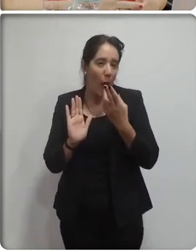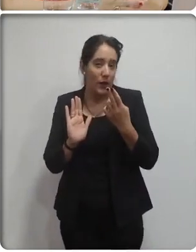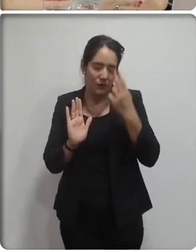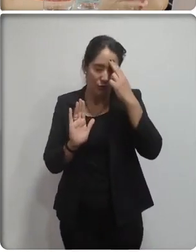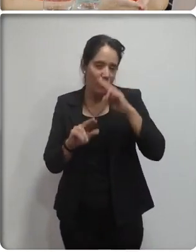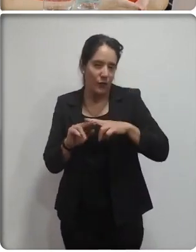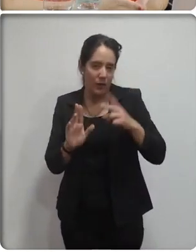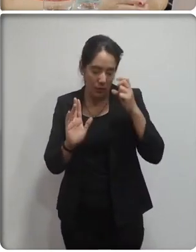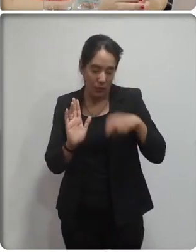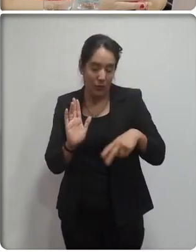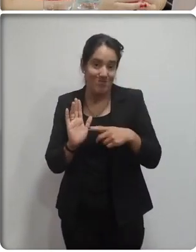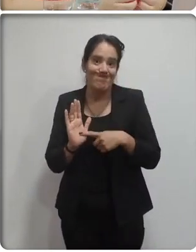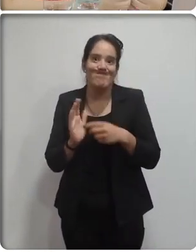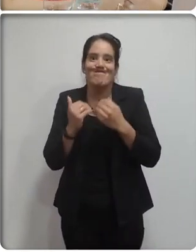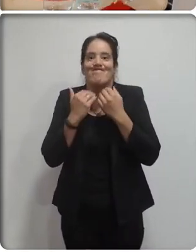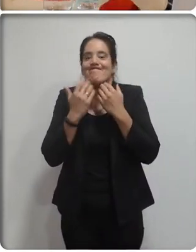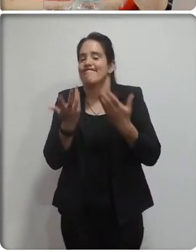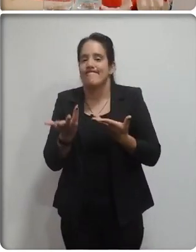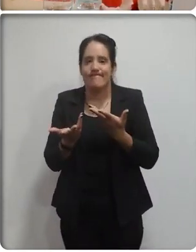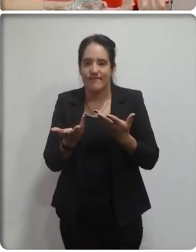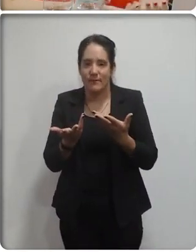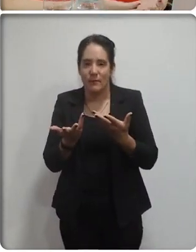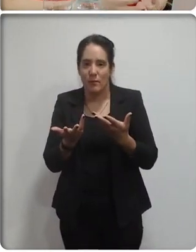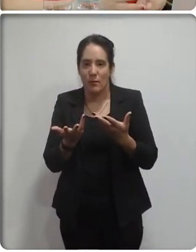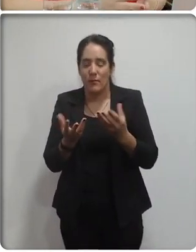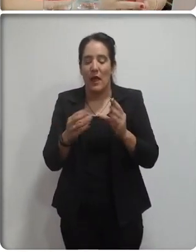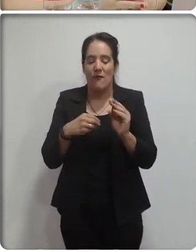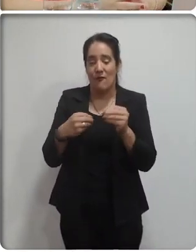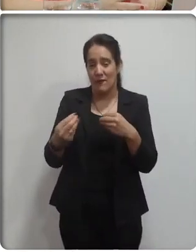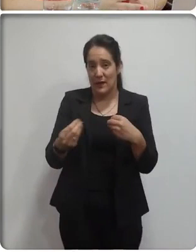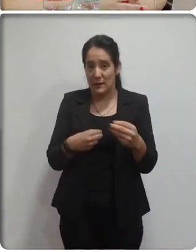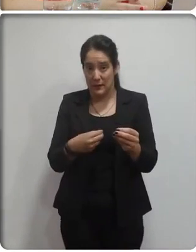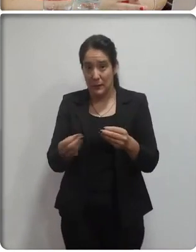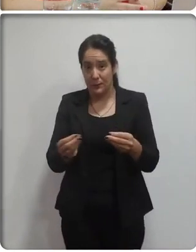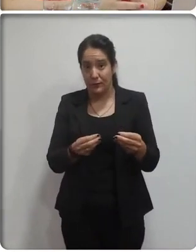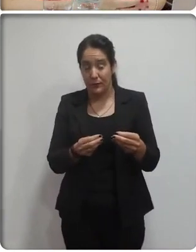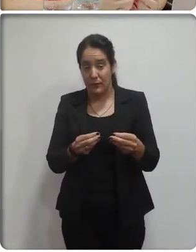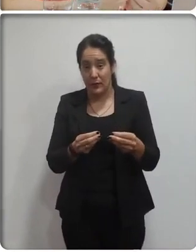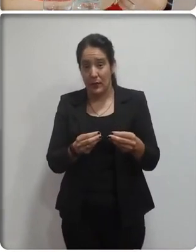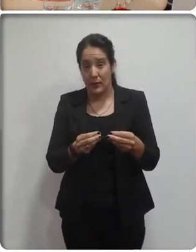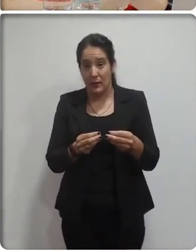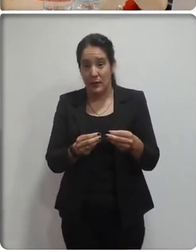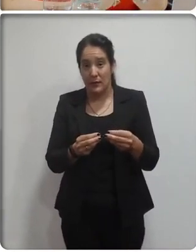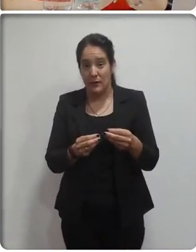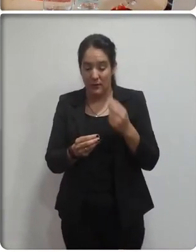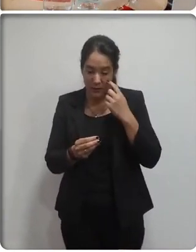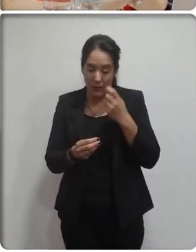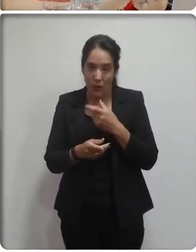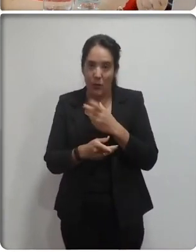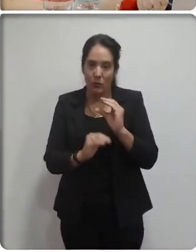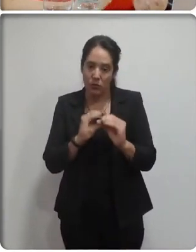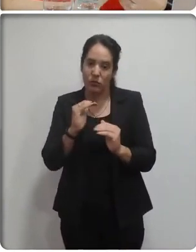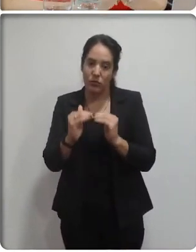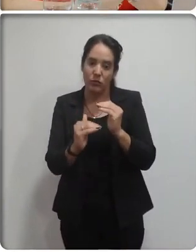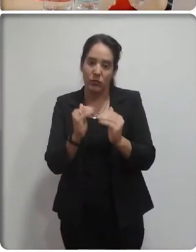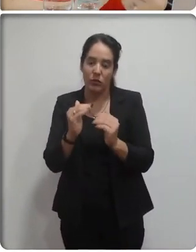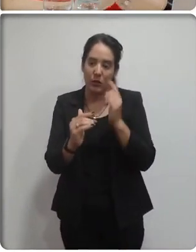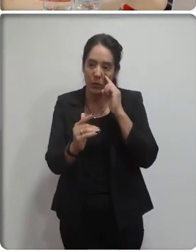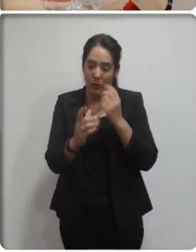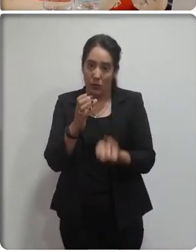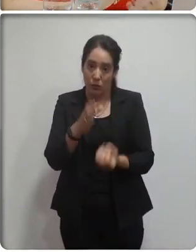no está escrito en piedra. Se tiene cierta flexibilidad y en la medida que esto se entre a aplicar y